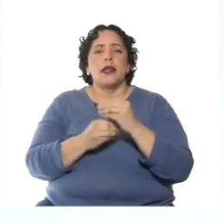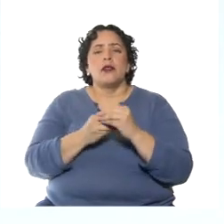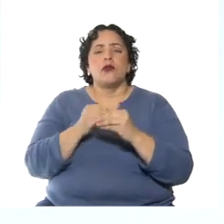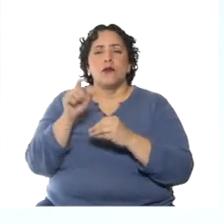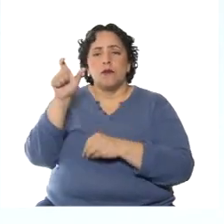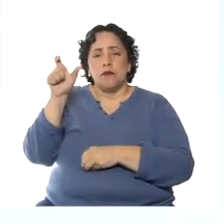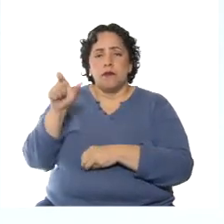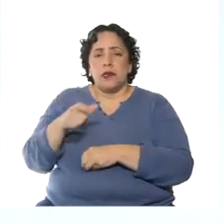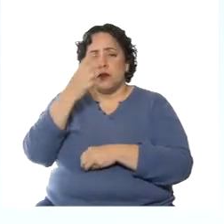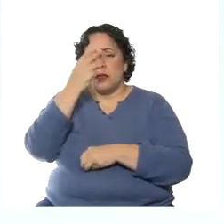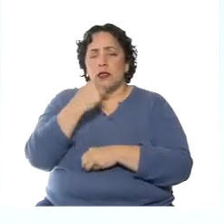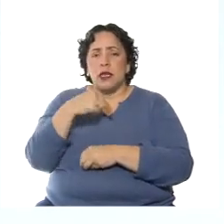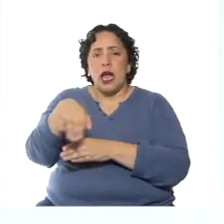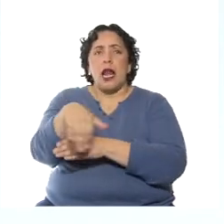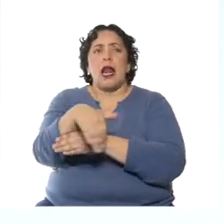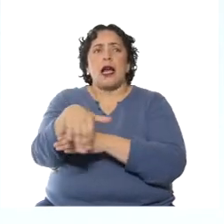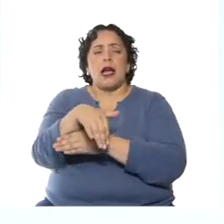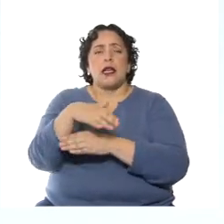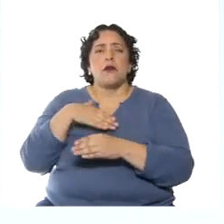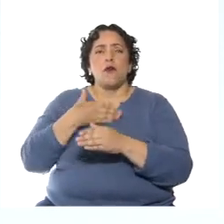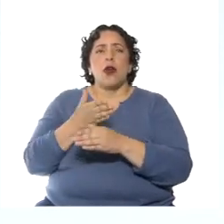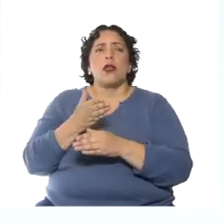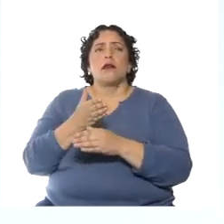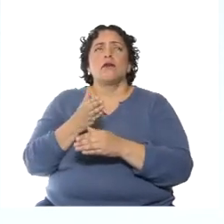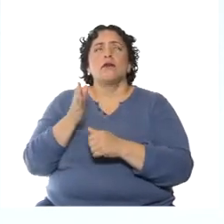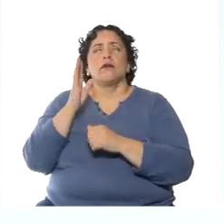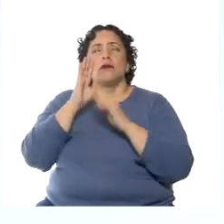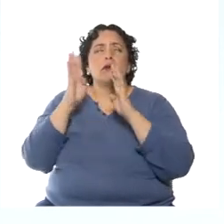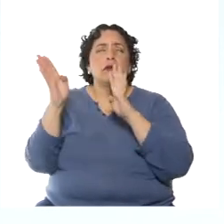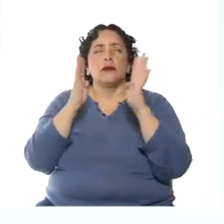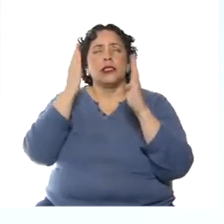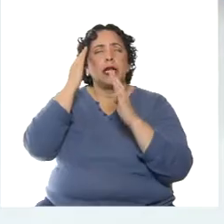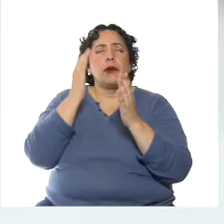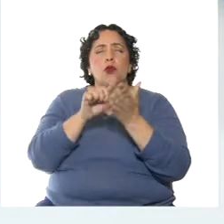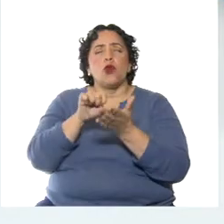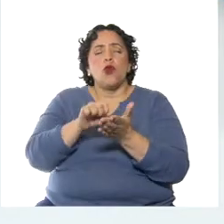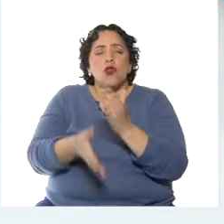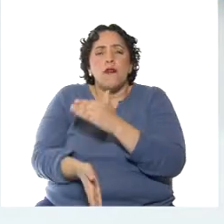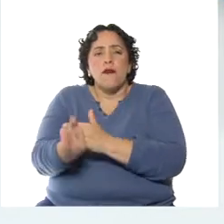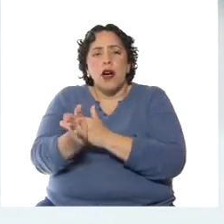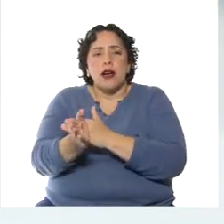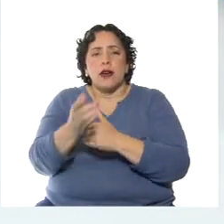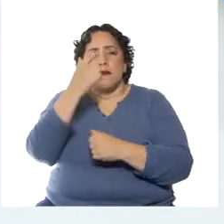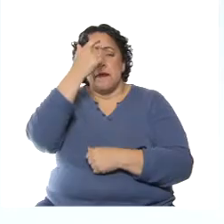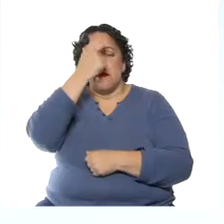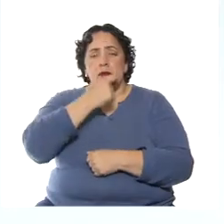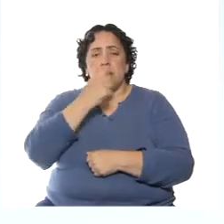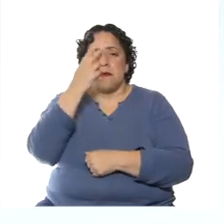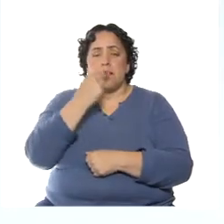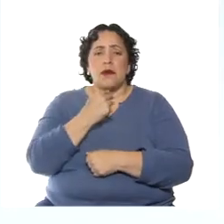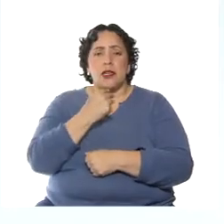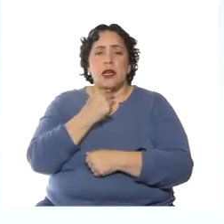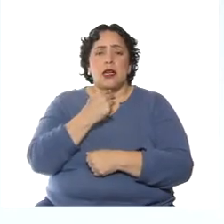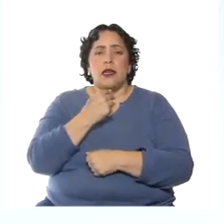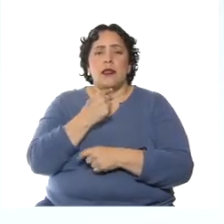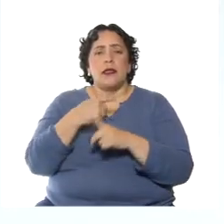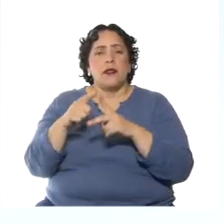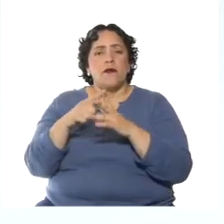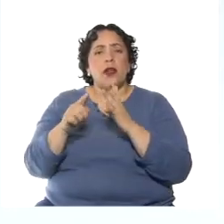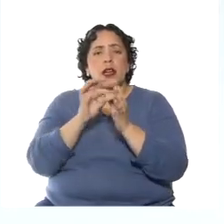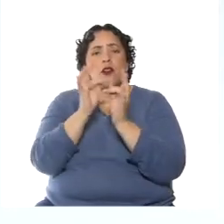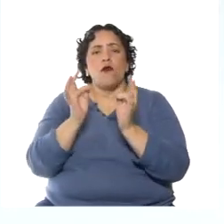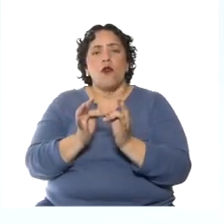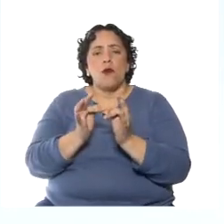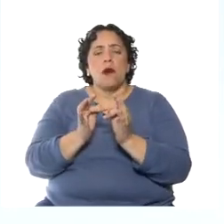ellos estén, por ejemplo, en la calle y puedan ubicarse, es importante tener en cuenta que las personas con discapacidad visual tienen distintas maneras de